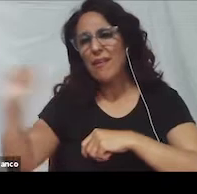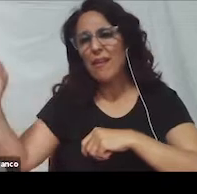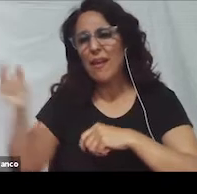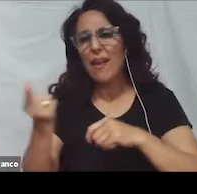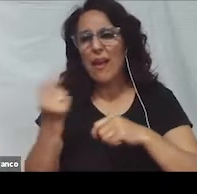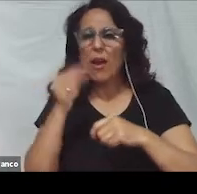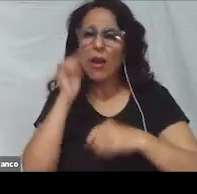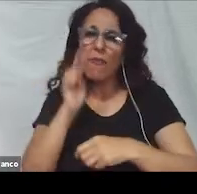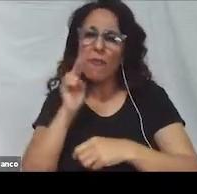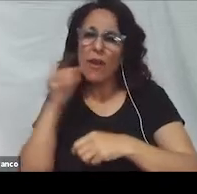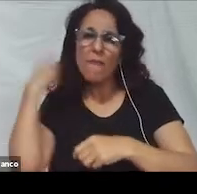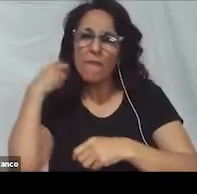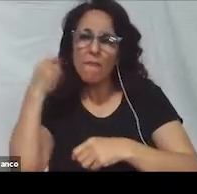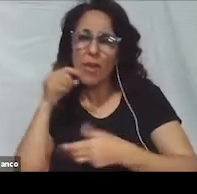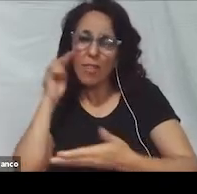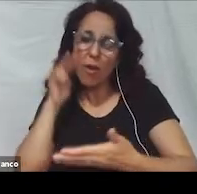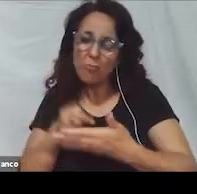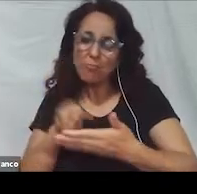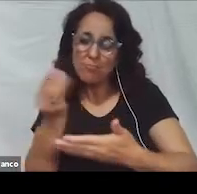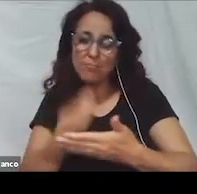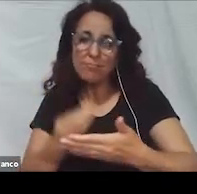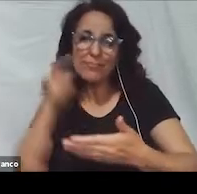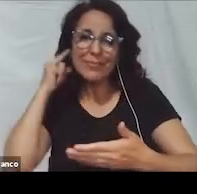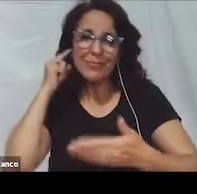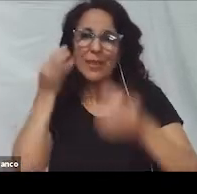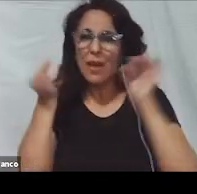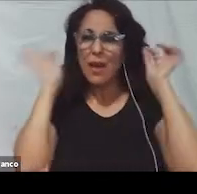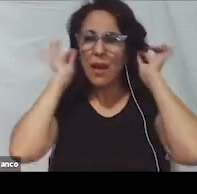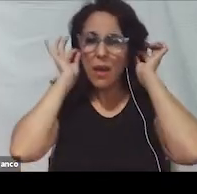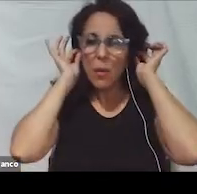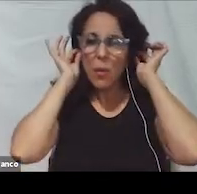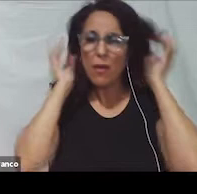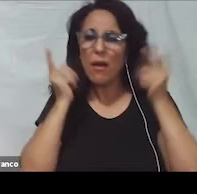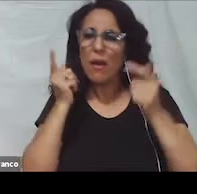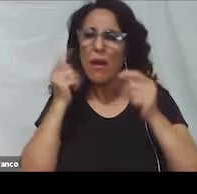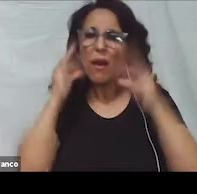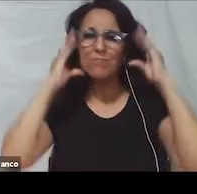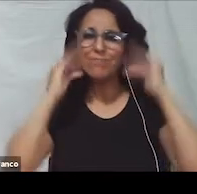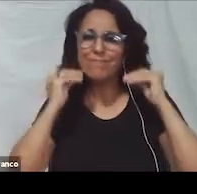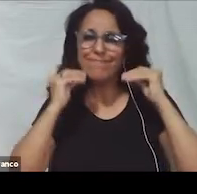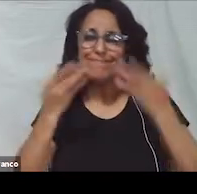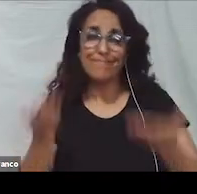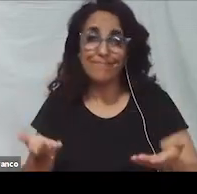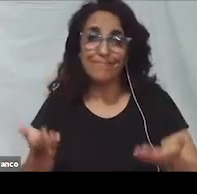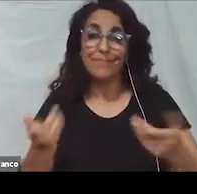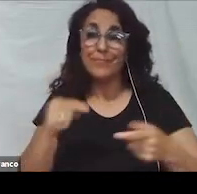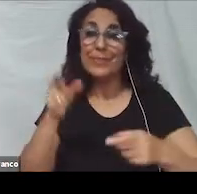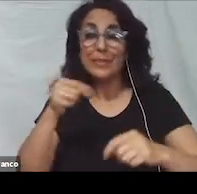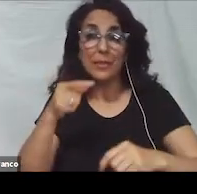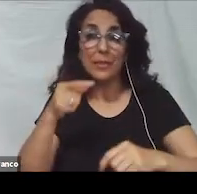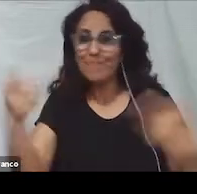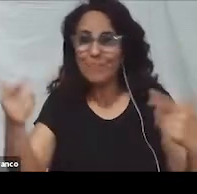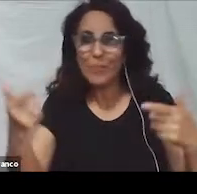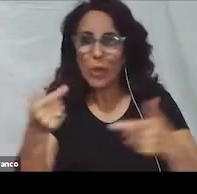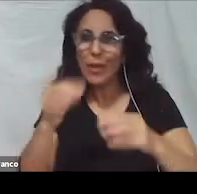típica es que nos queremos poner a ver un video. ¿Y qué pasa? Bueno, nos olvidamos los auriculares. Entonces, si ese video no cuenta con